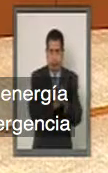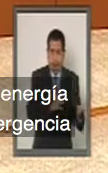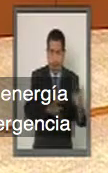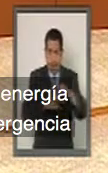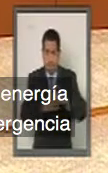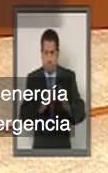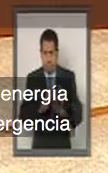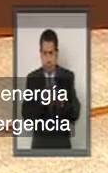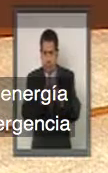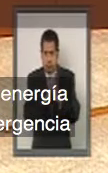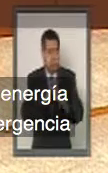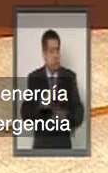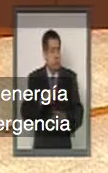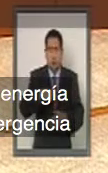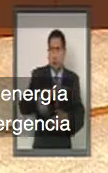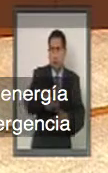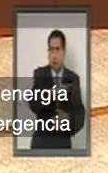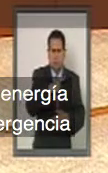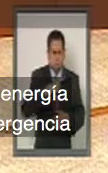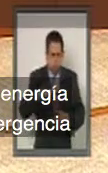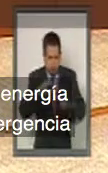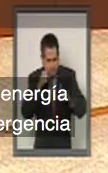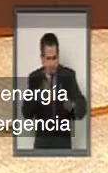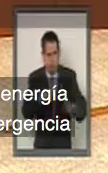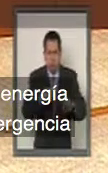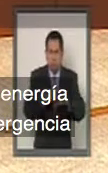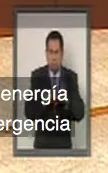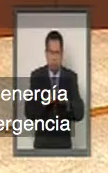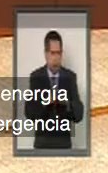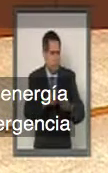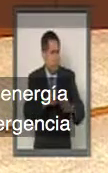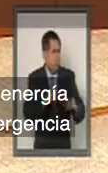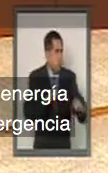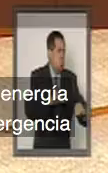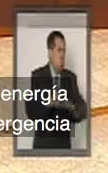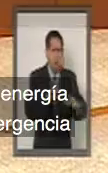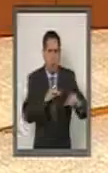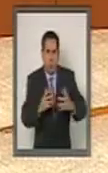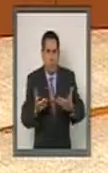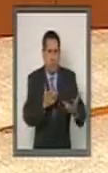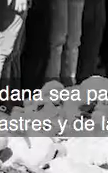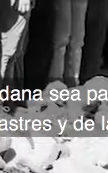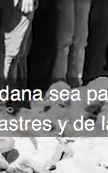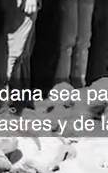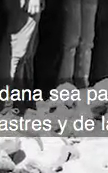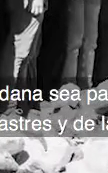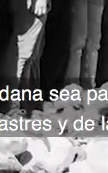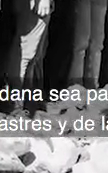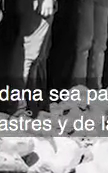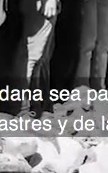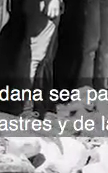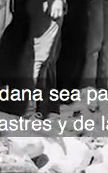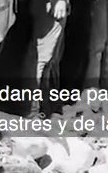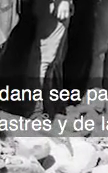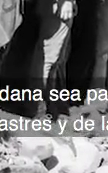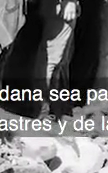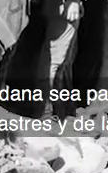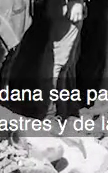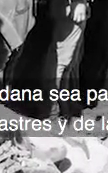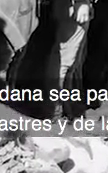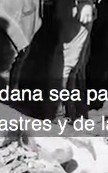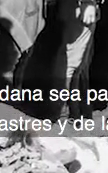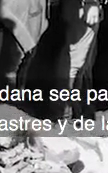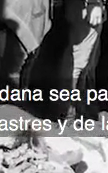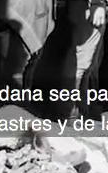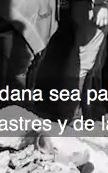debemos canalizar toda esta energía social que ha detonado la emergencia para que la